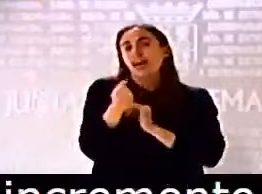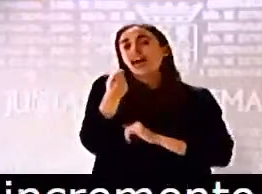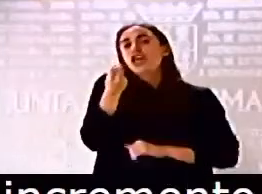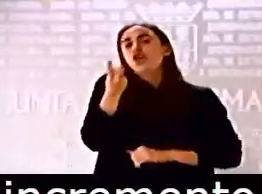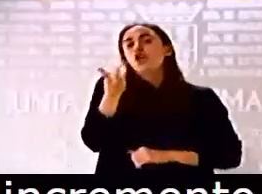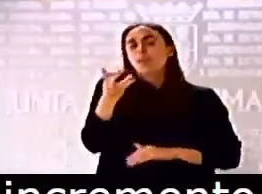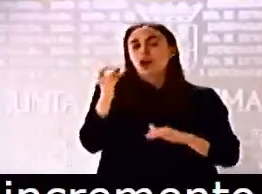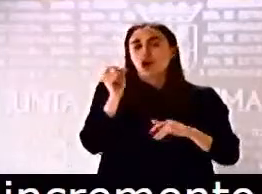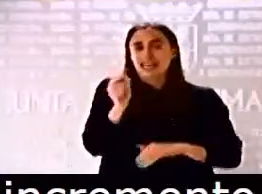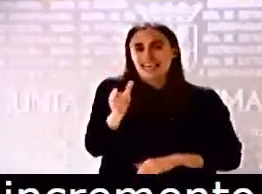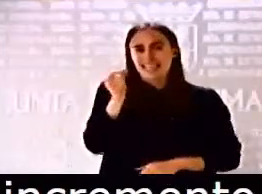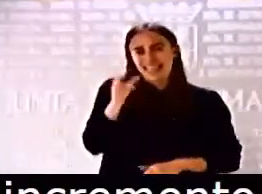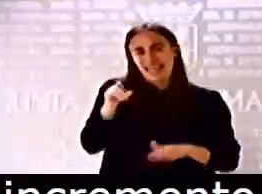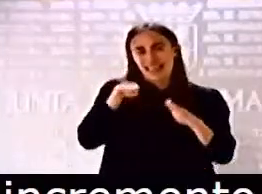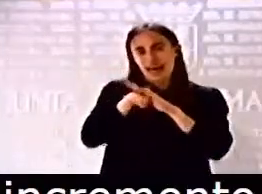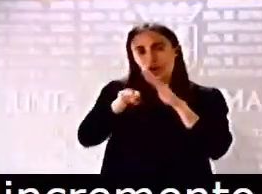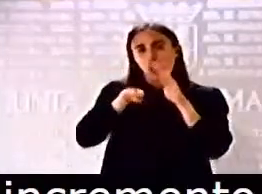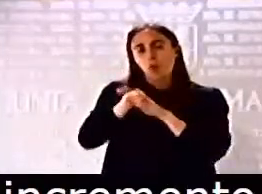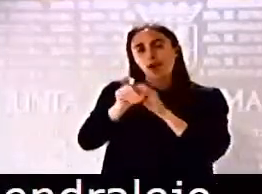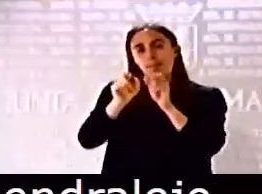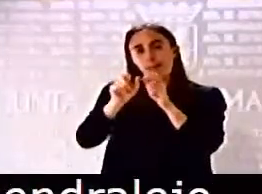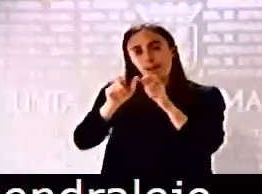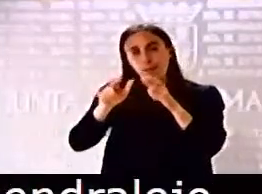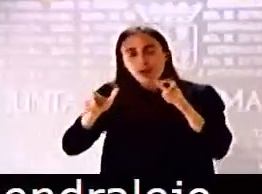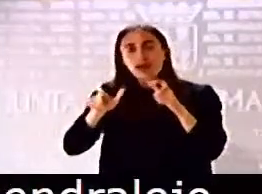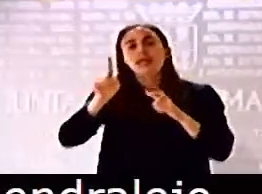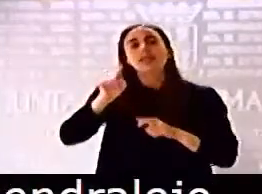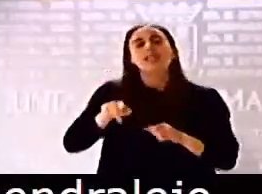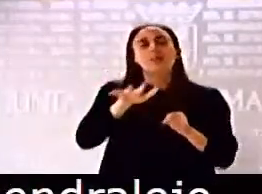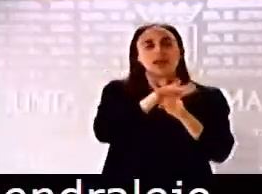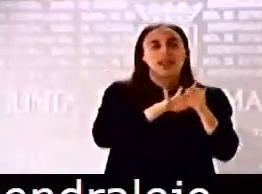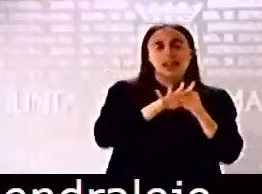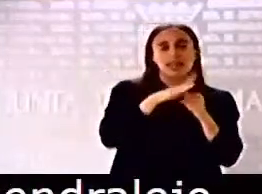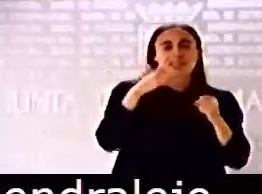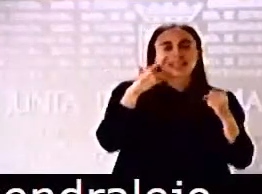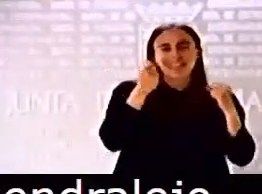la incidencia, o en el área de salud de Plasencia con